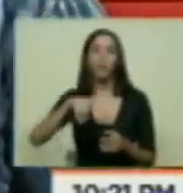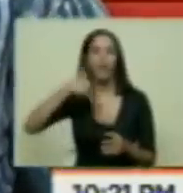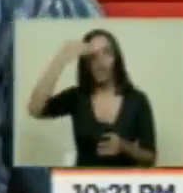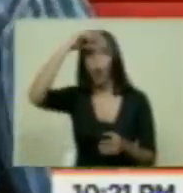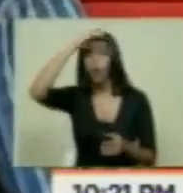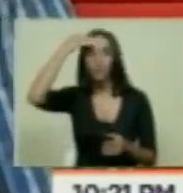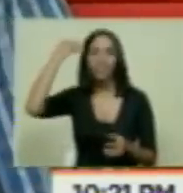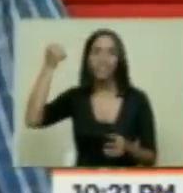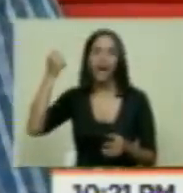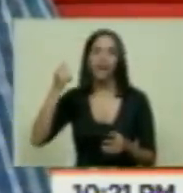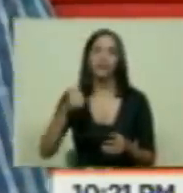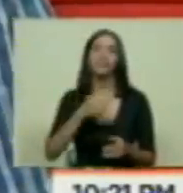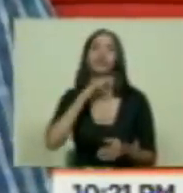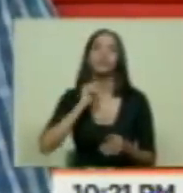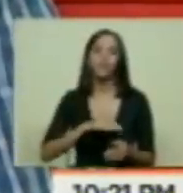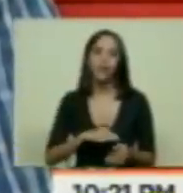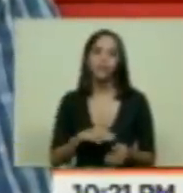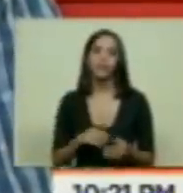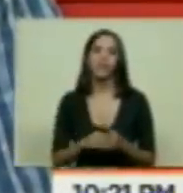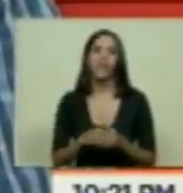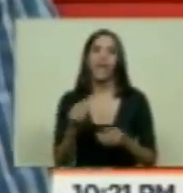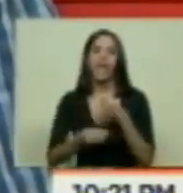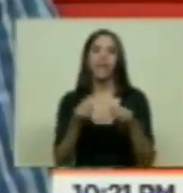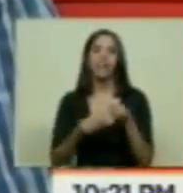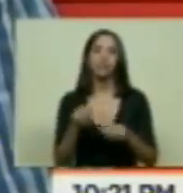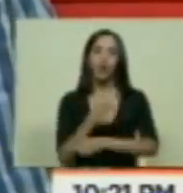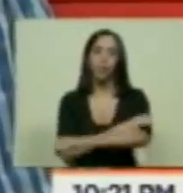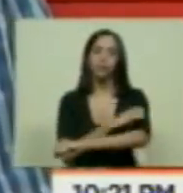la masacre ejecutada en la Cuarta